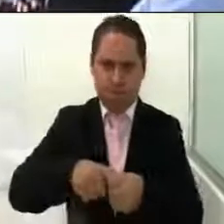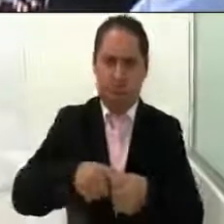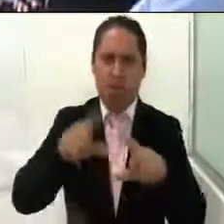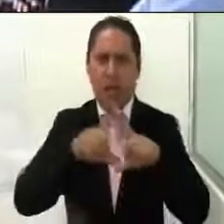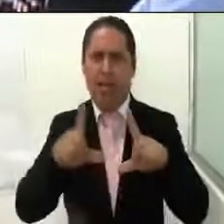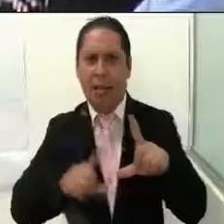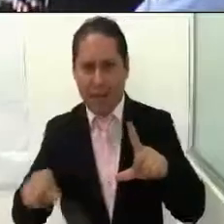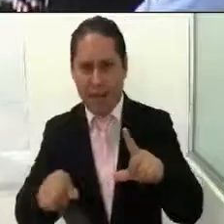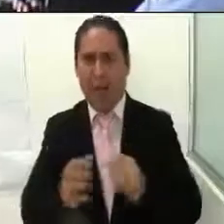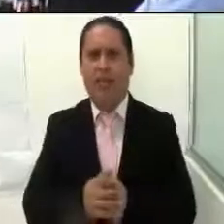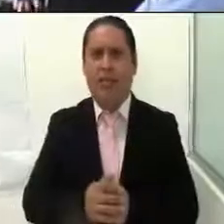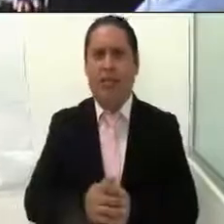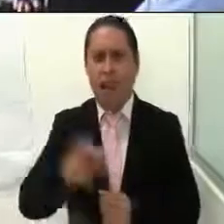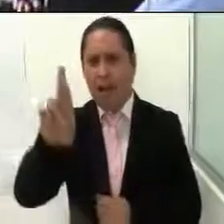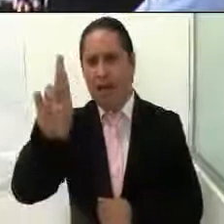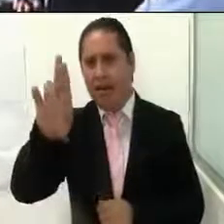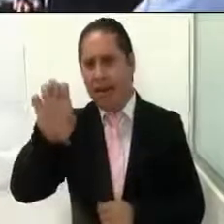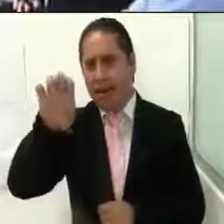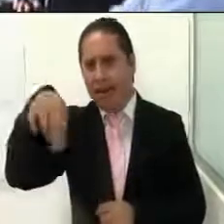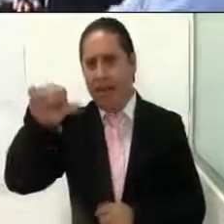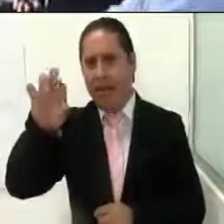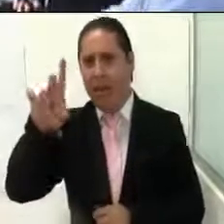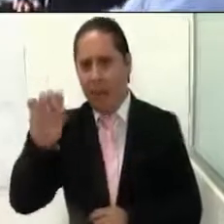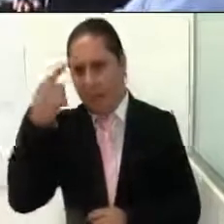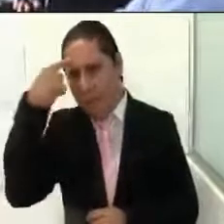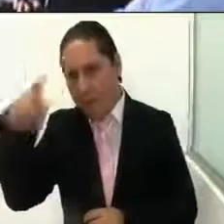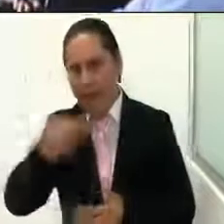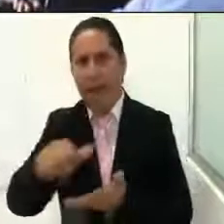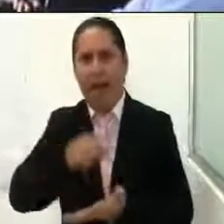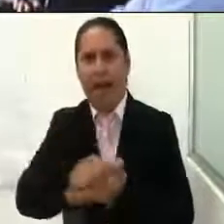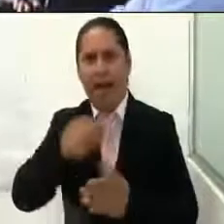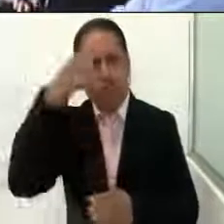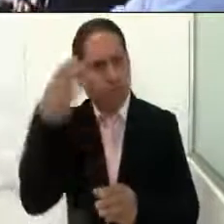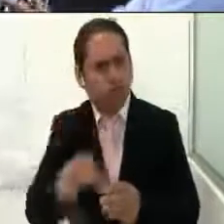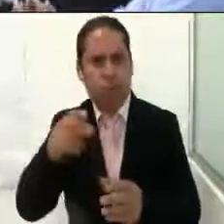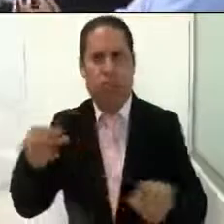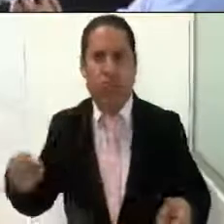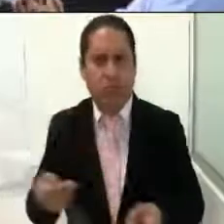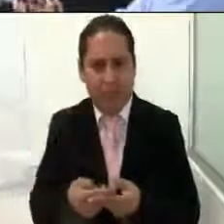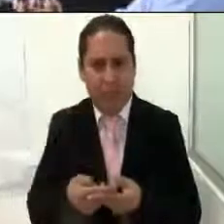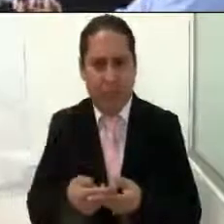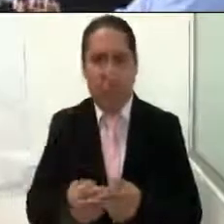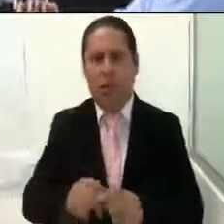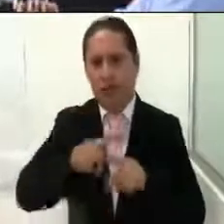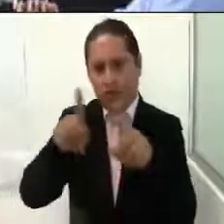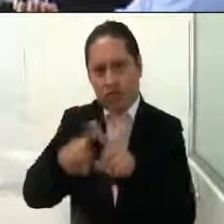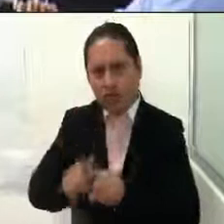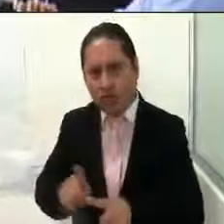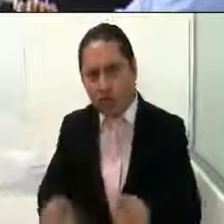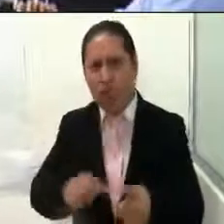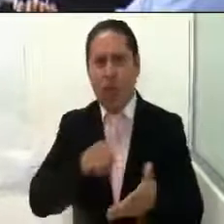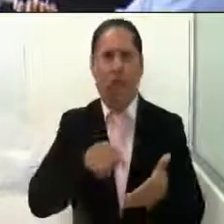población renapo para realizar la emisión de actas certificadas del nacimiento de las diversas entidades de la